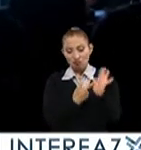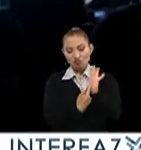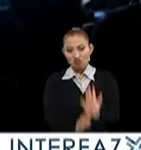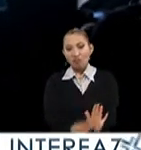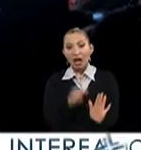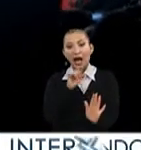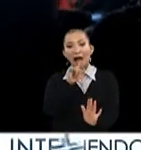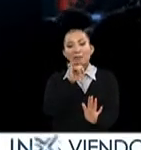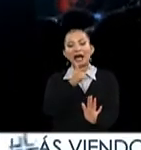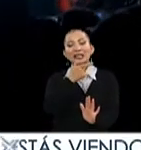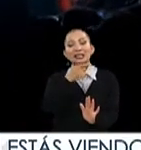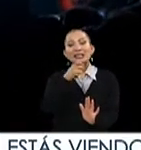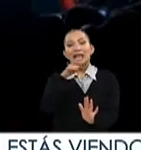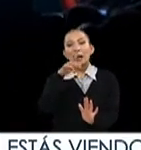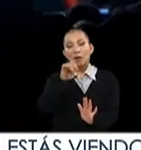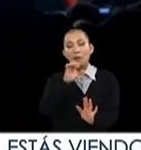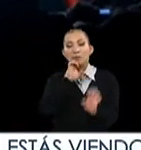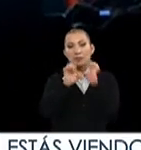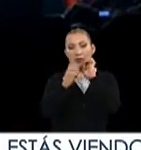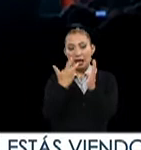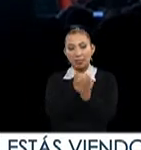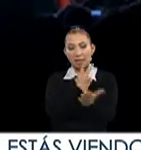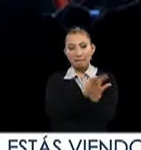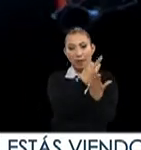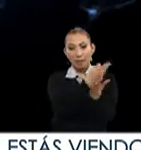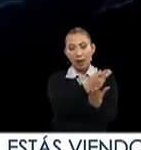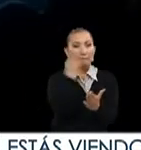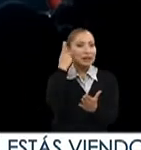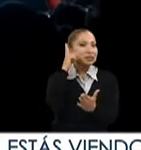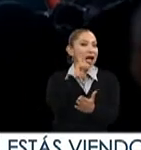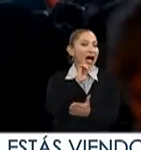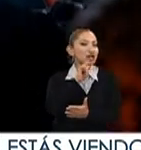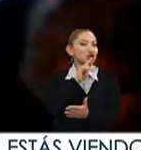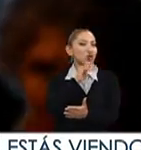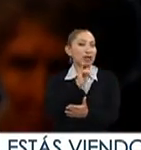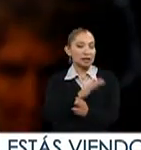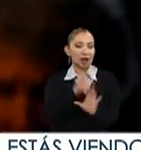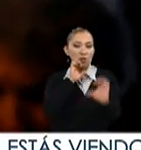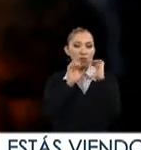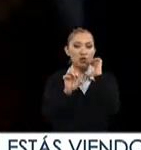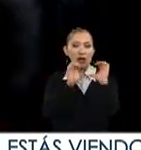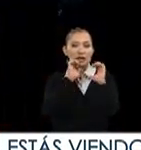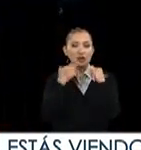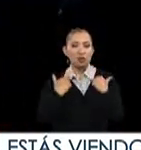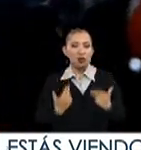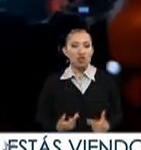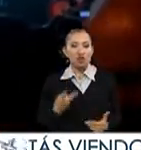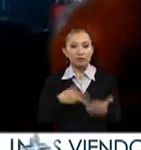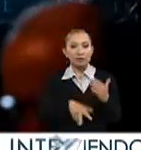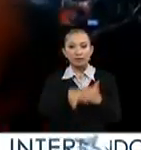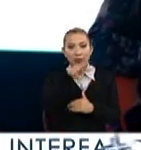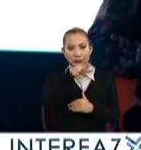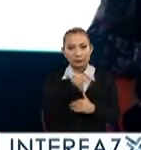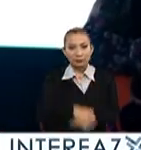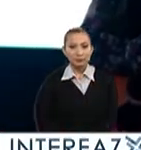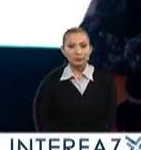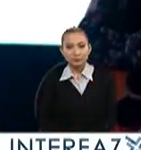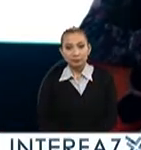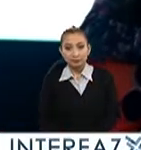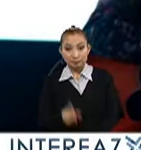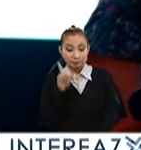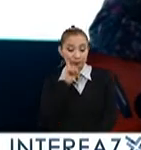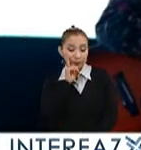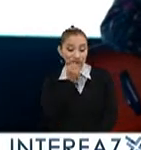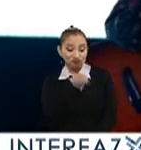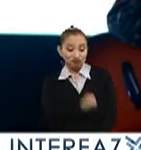presentó Alma Guillermo Prieto, periodista ganadora del Premio Princesa de Asturias de Comunicación y Humanidades 2018. La